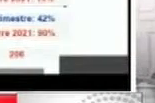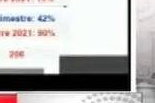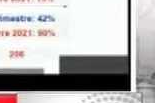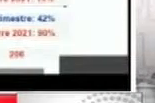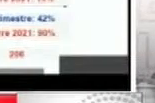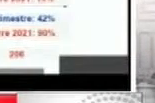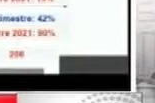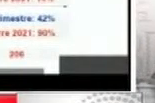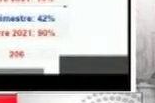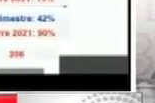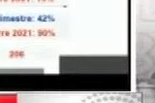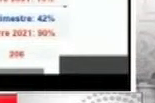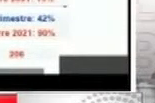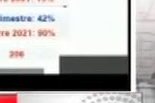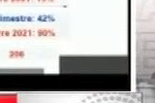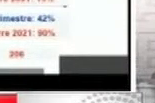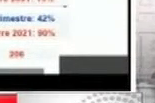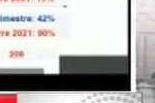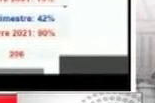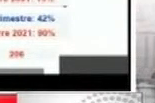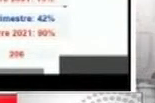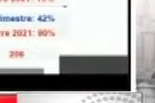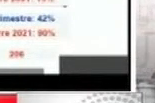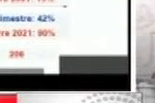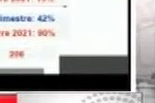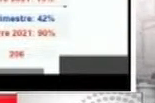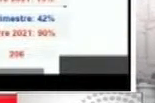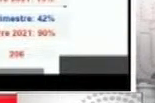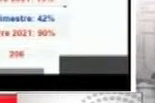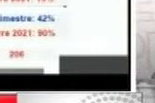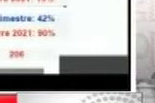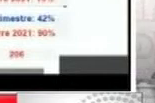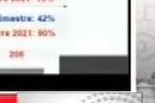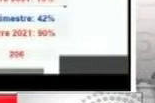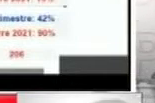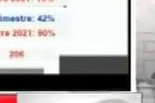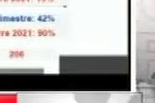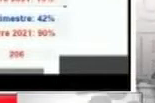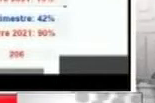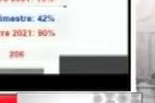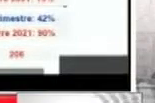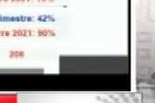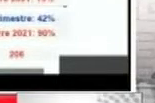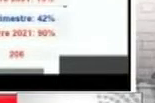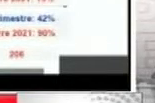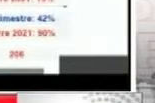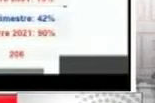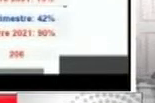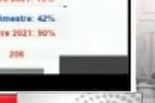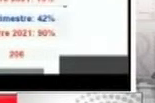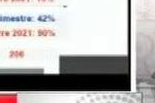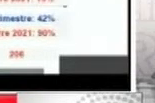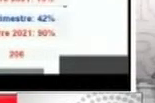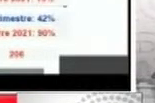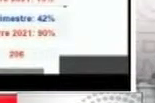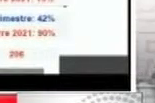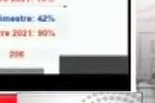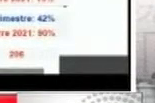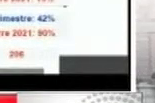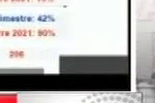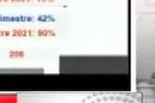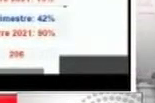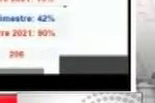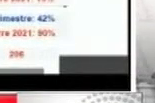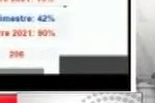centros de salud mental comunitarios y hacerlos operativos, ¿no? Tenemos Tenemos más